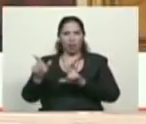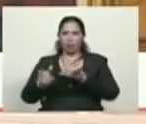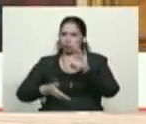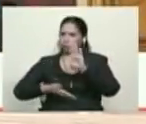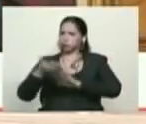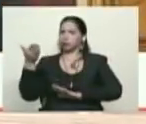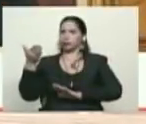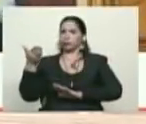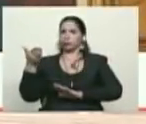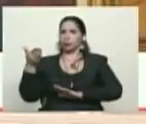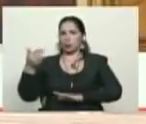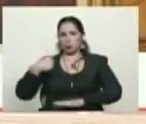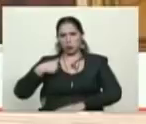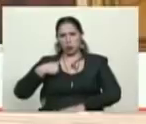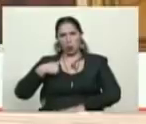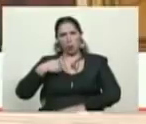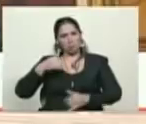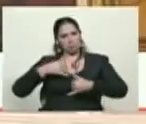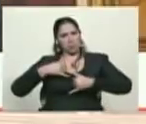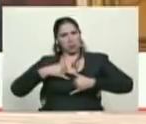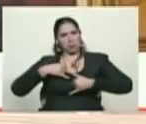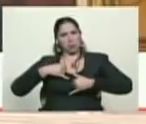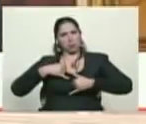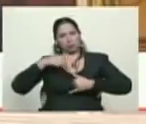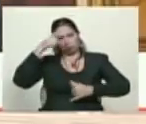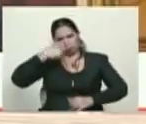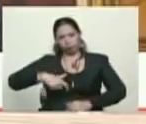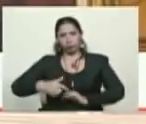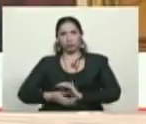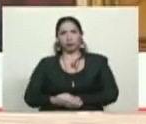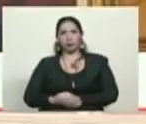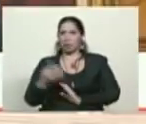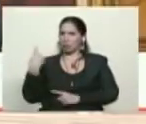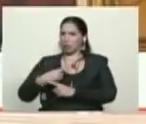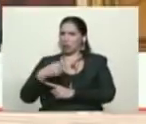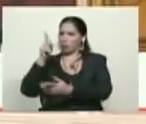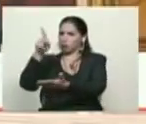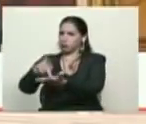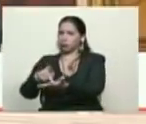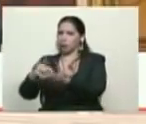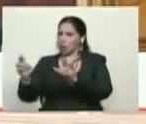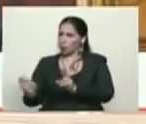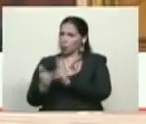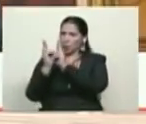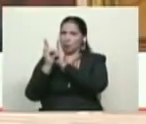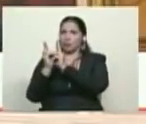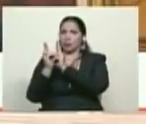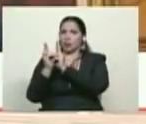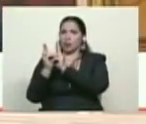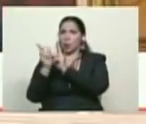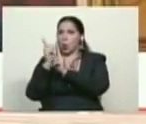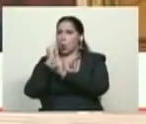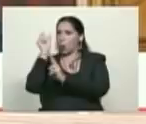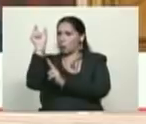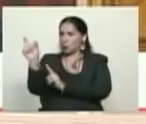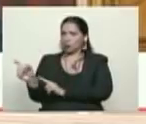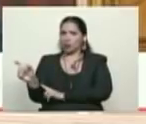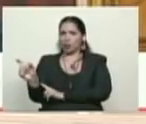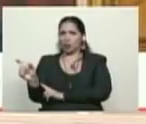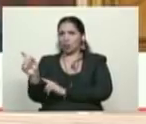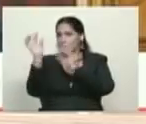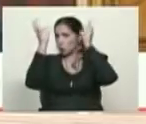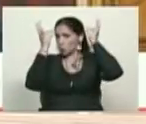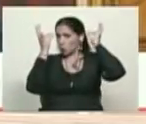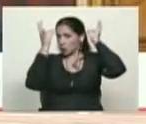haya que ir yo personalmente. Si tengo que ir a encontrarme con este muchacho de